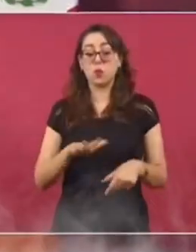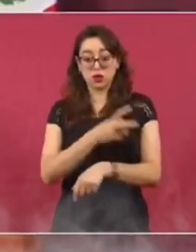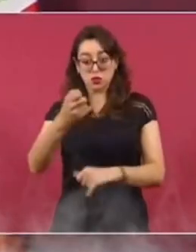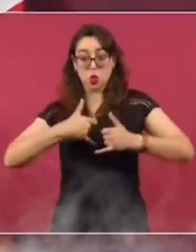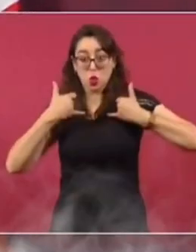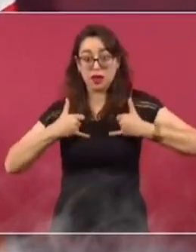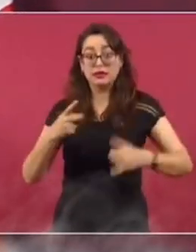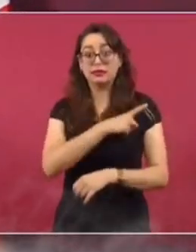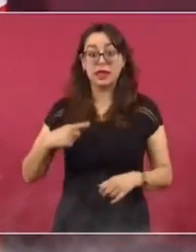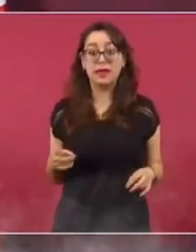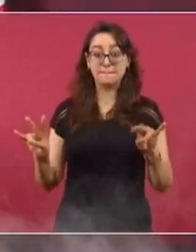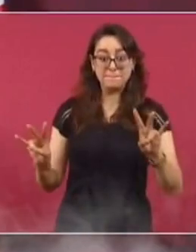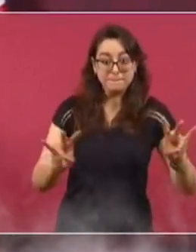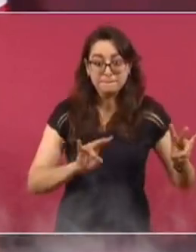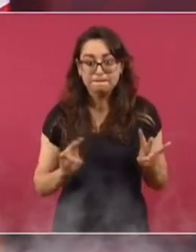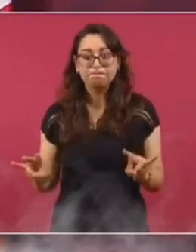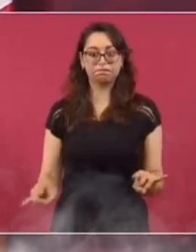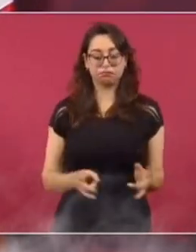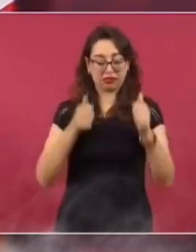Vivo.